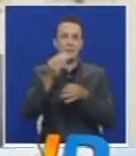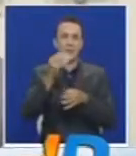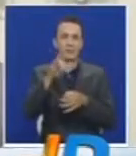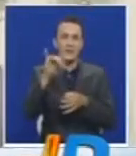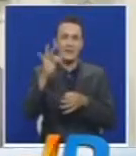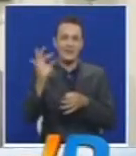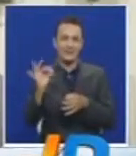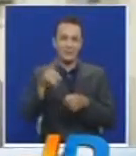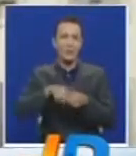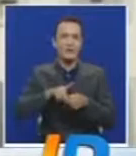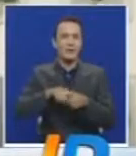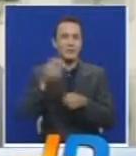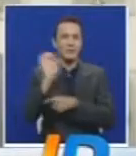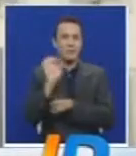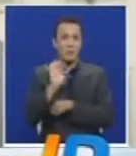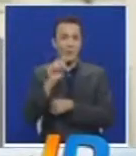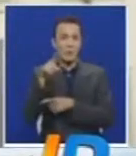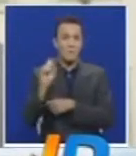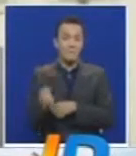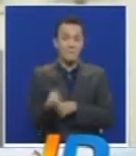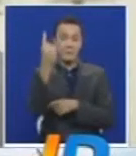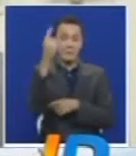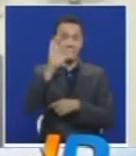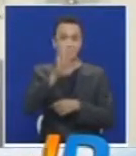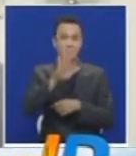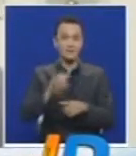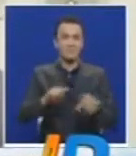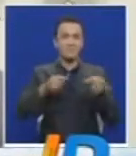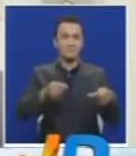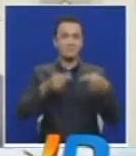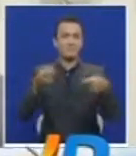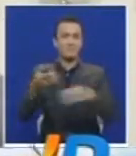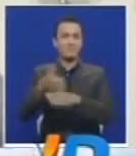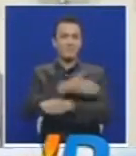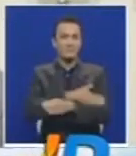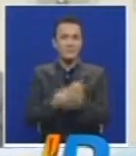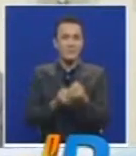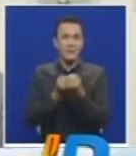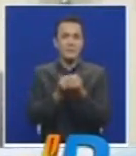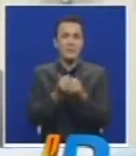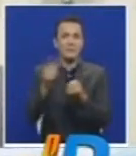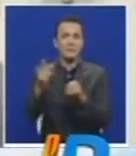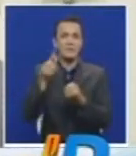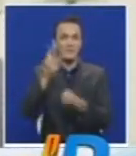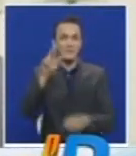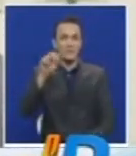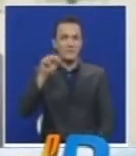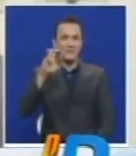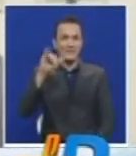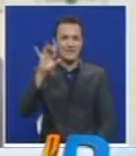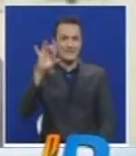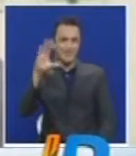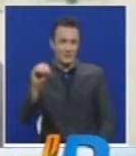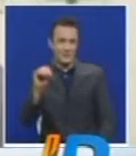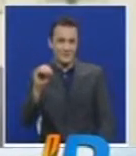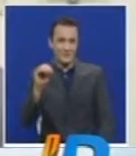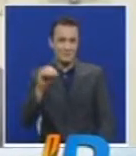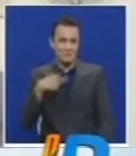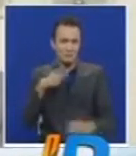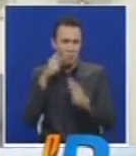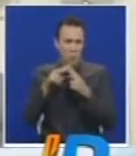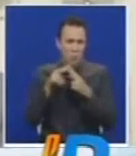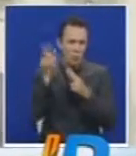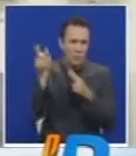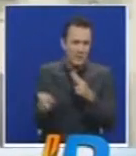Aucas, primero en el campeonato, había sido asistente de Francisco Maturana. Por eso conocía el